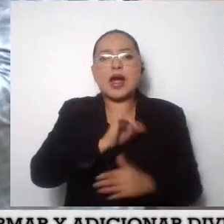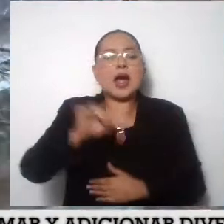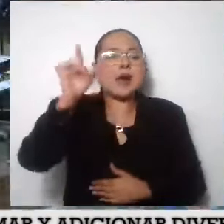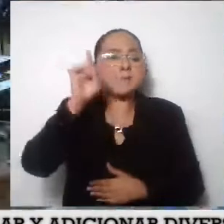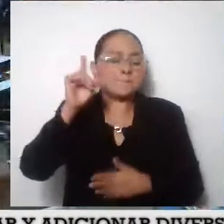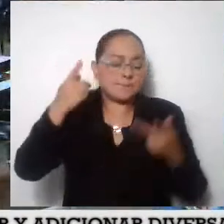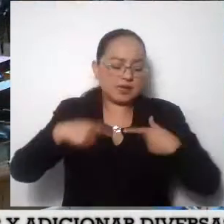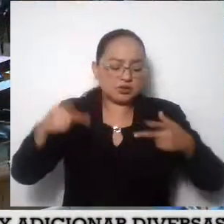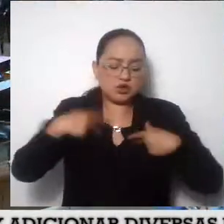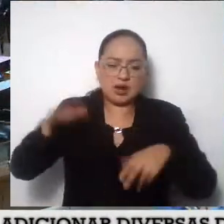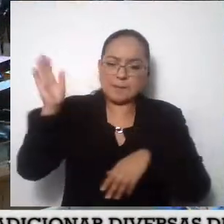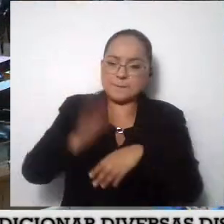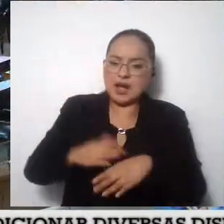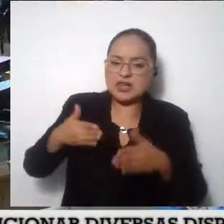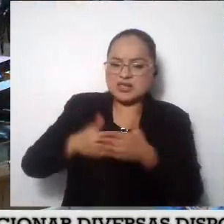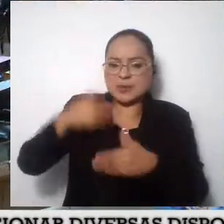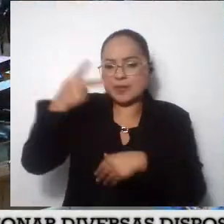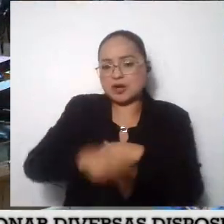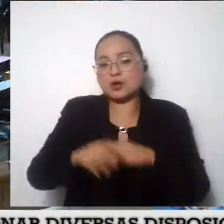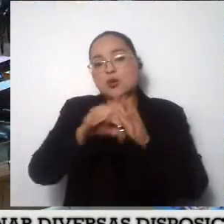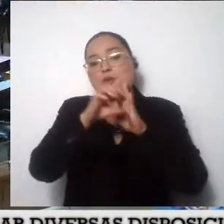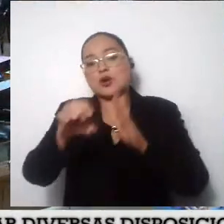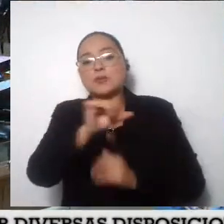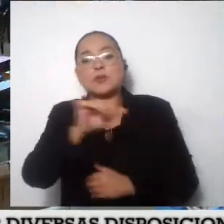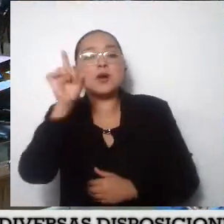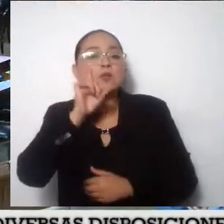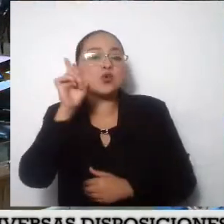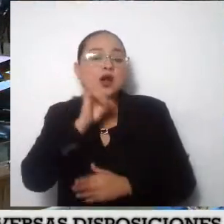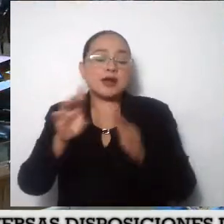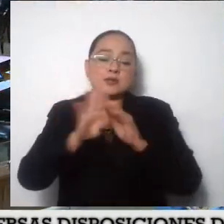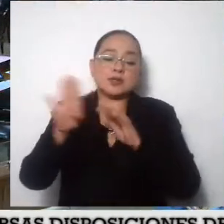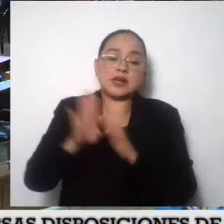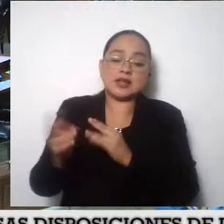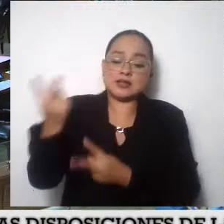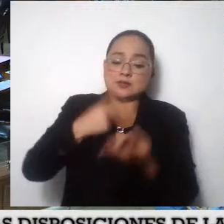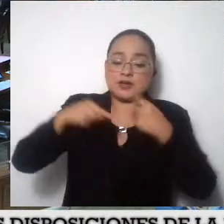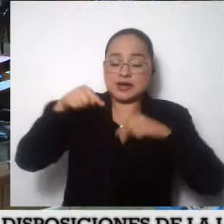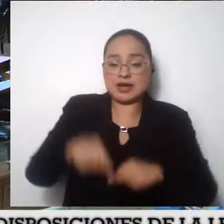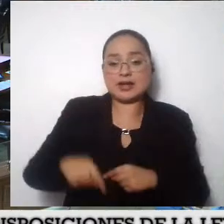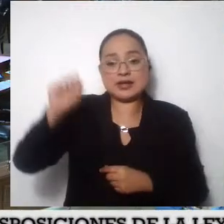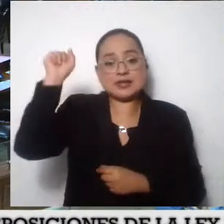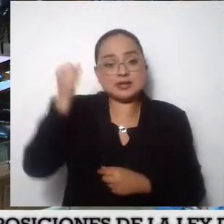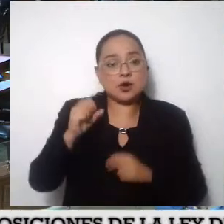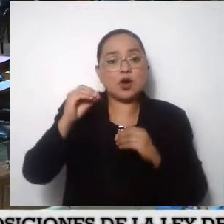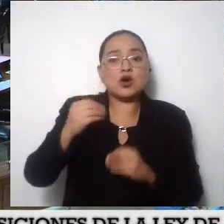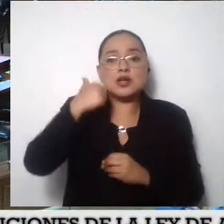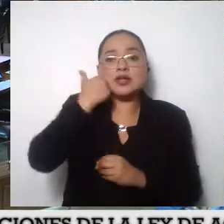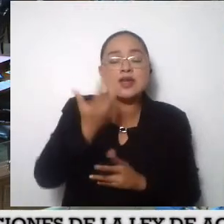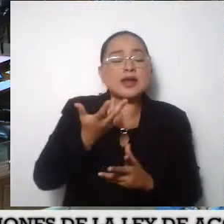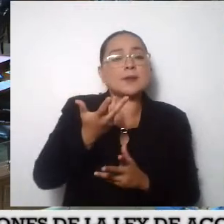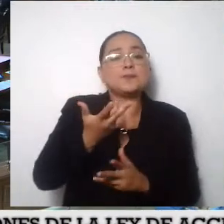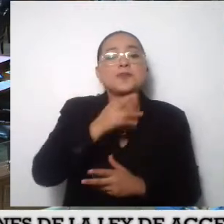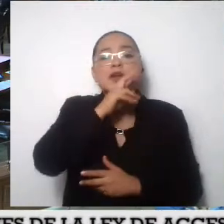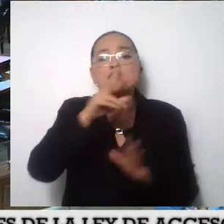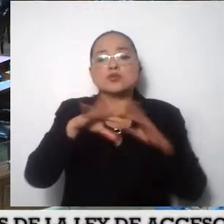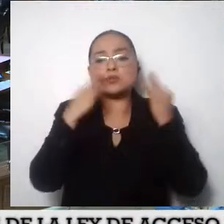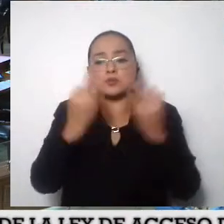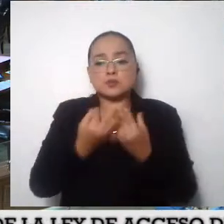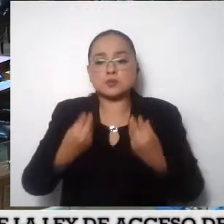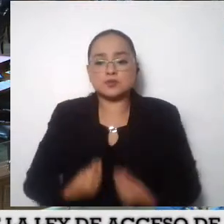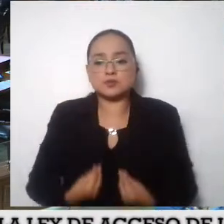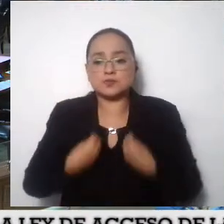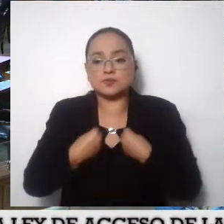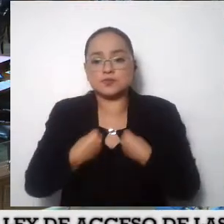vulnerables, como son las mujeres migrantes que transitan por el estado en busca de una calidad de vida mejor. Por lo